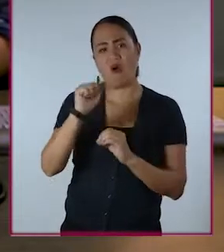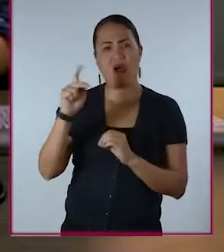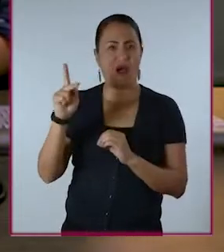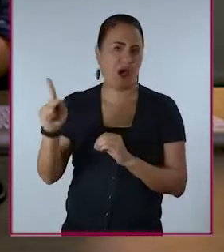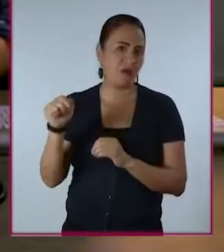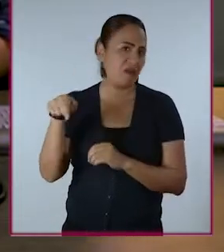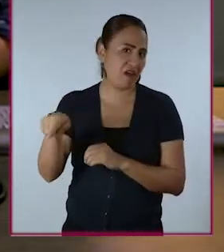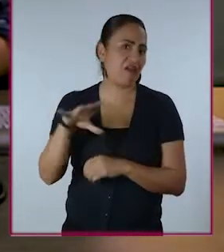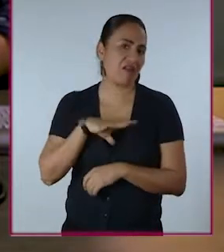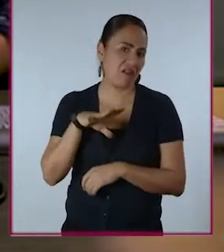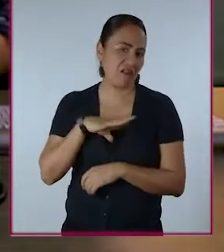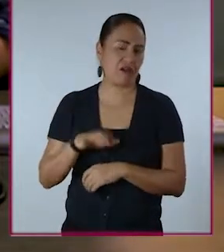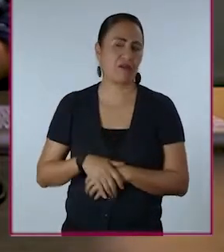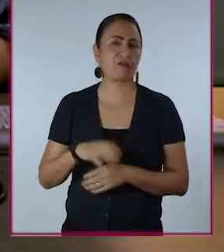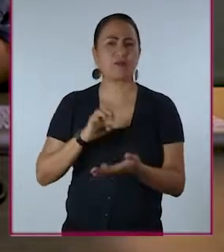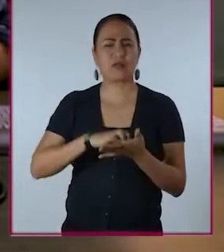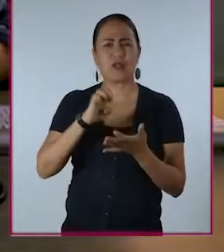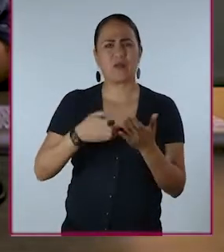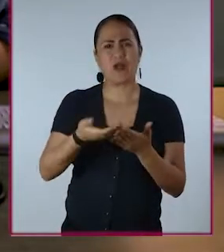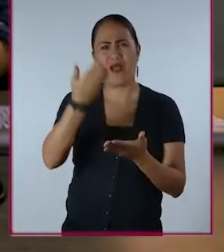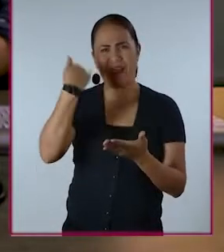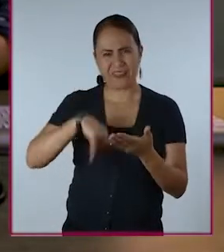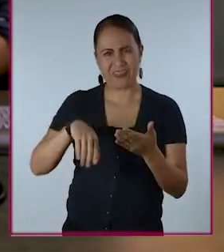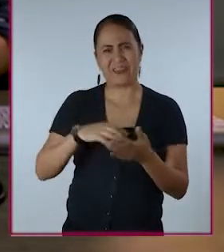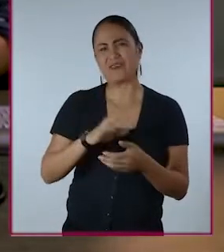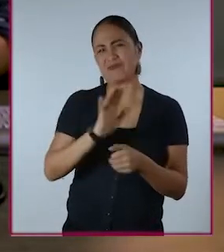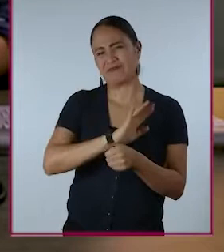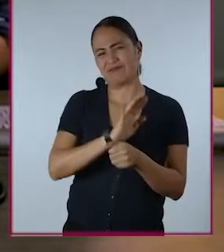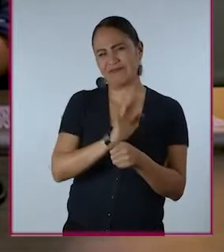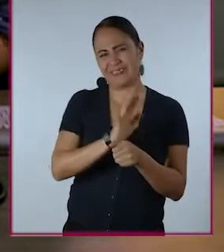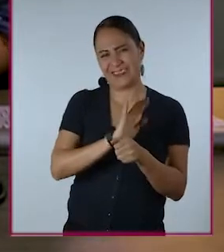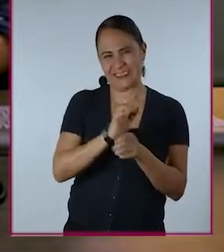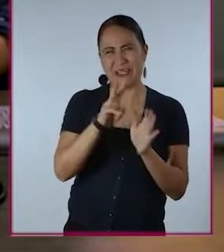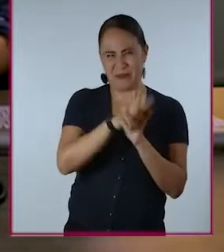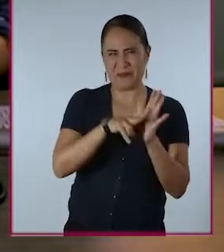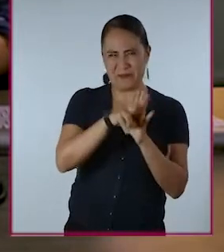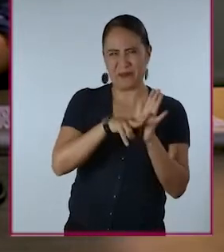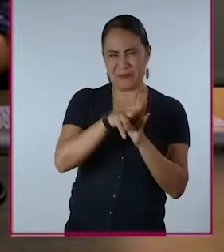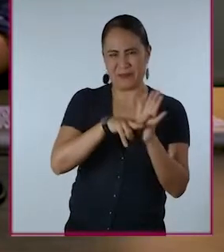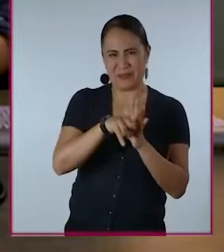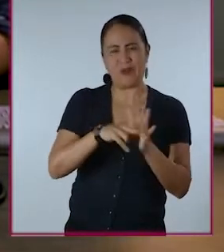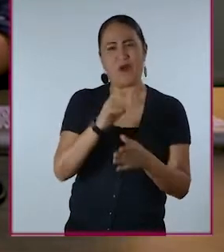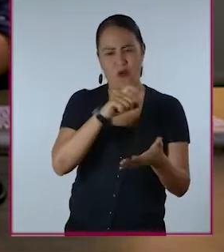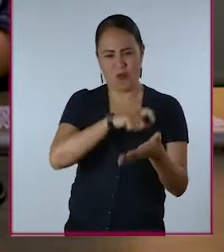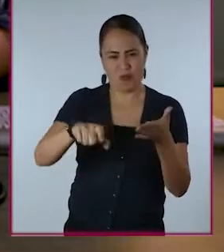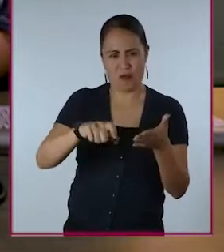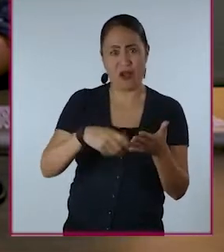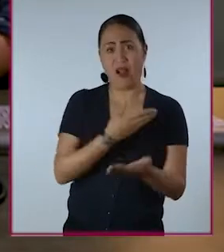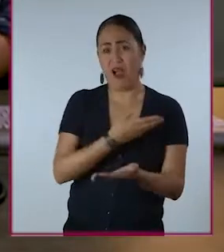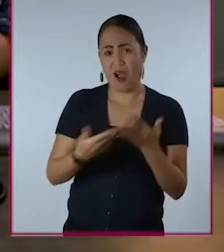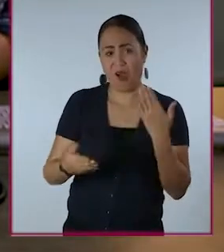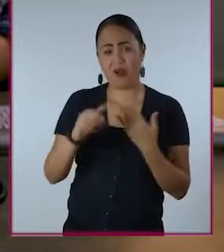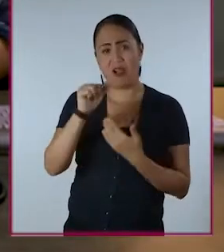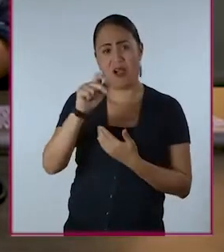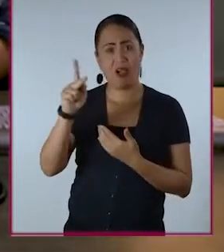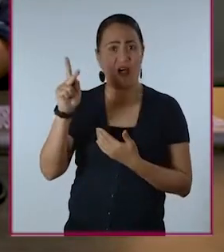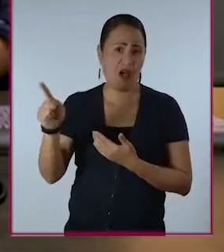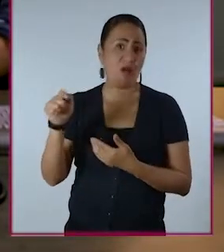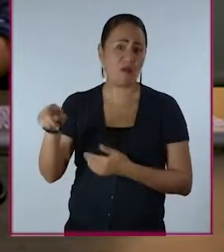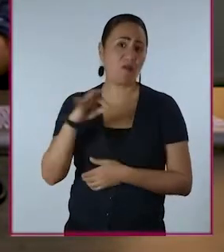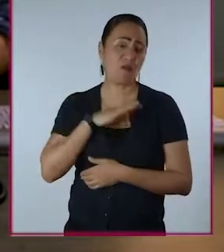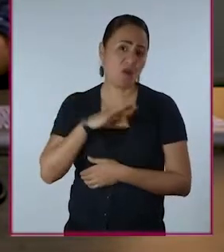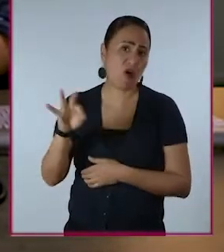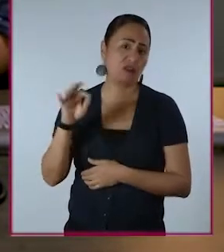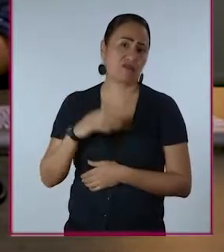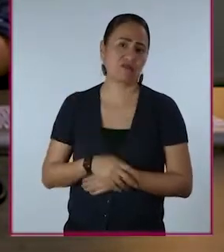requieran. Por ejemplo, antes comprábamos películas. Yo tengo varias. Y ahora puedes verlas en alguna plataforma sin necesidad de coleccionarla.